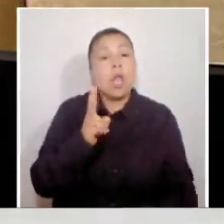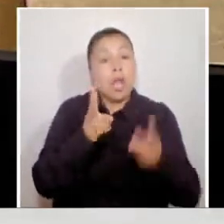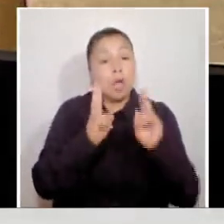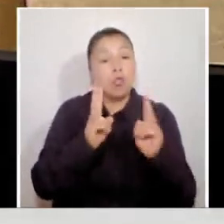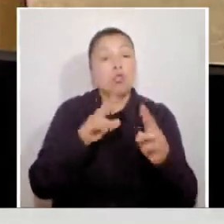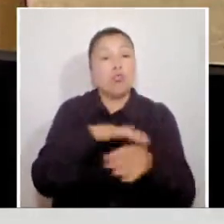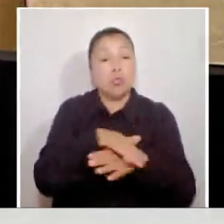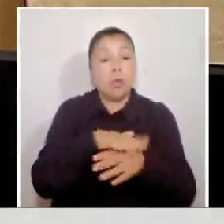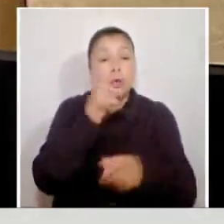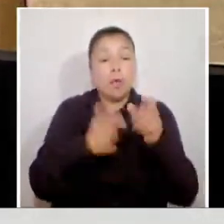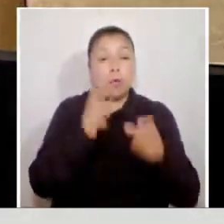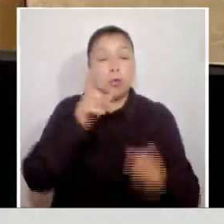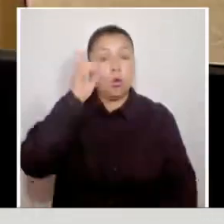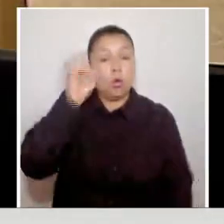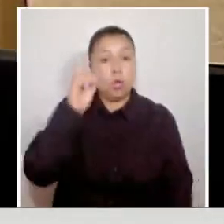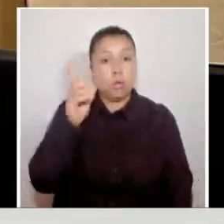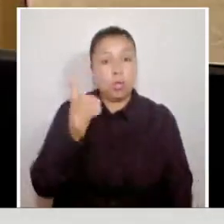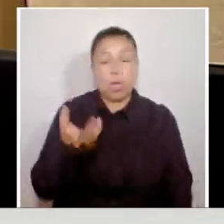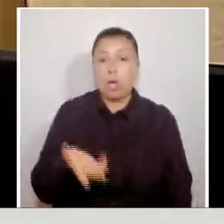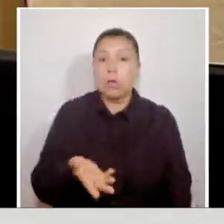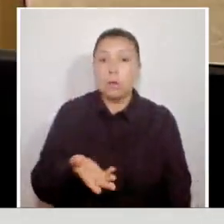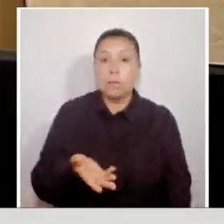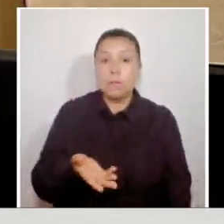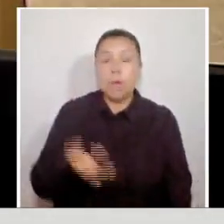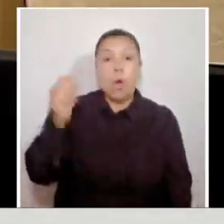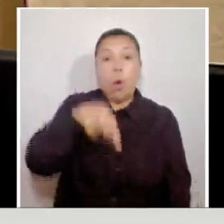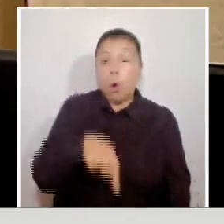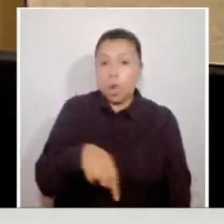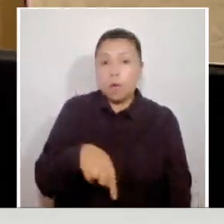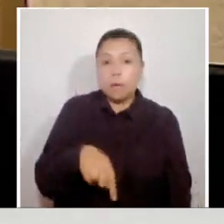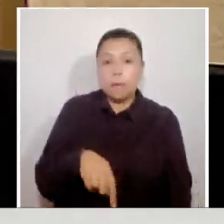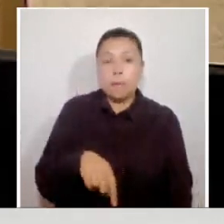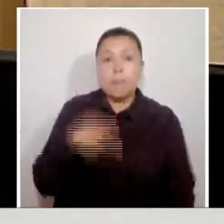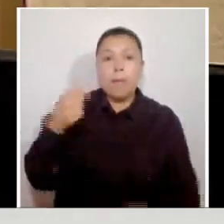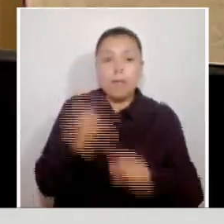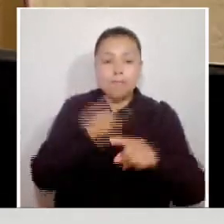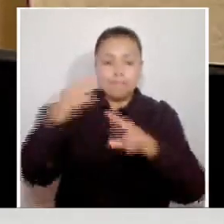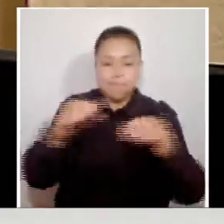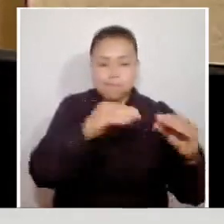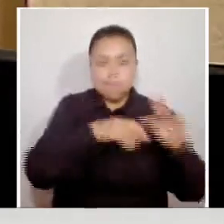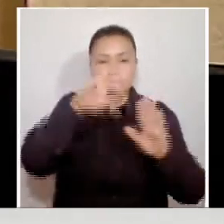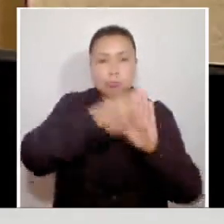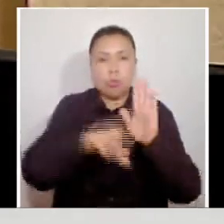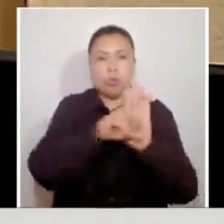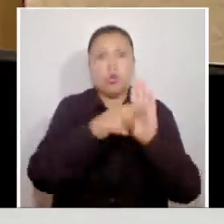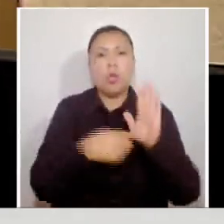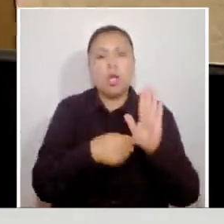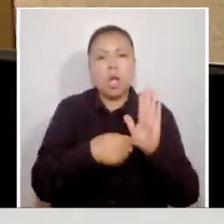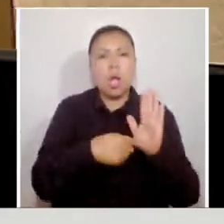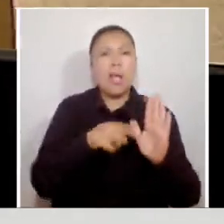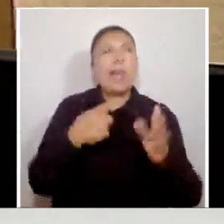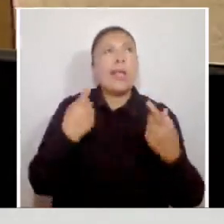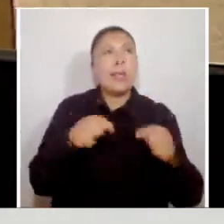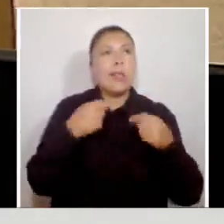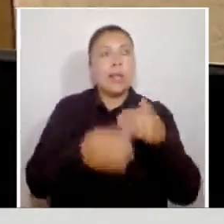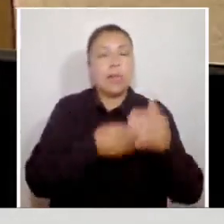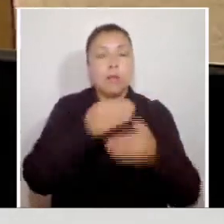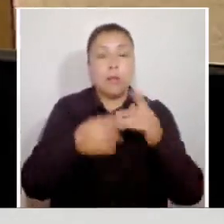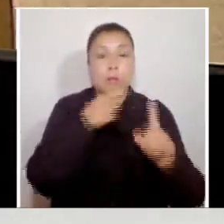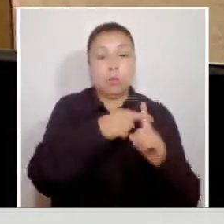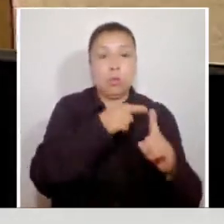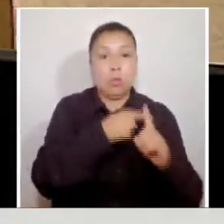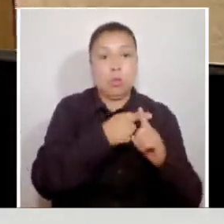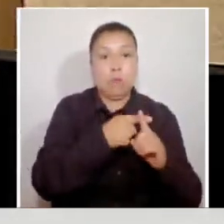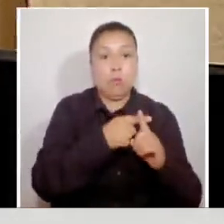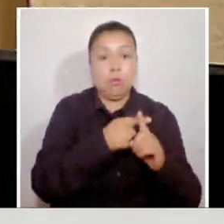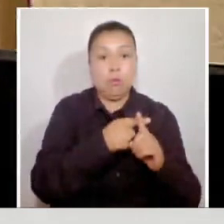personas con discapacidad hoy debatimos la aprobación de un proyecto de ley que intenta avanzar positivamente